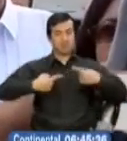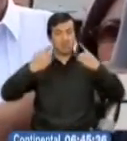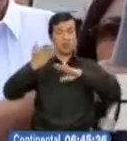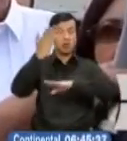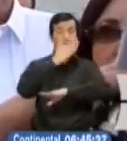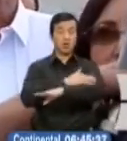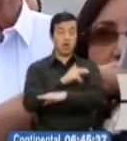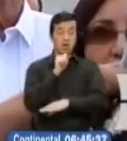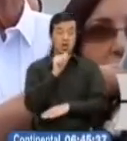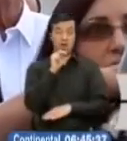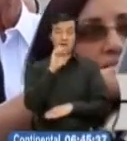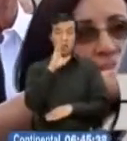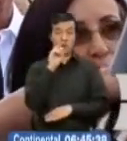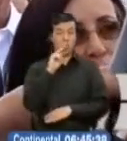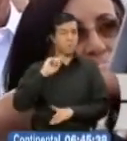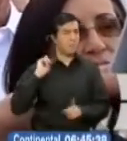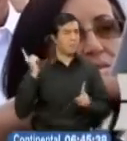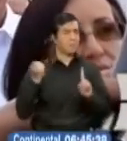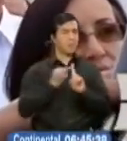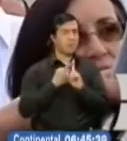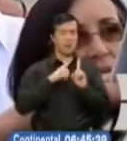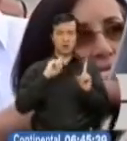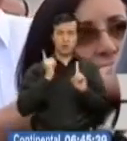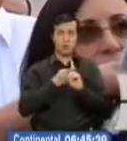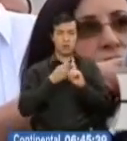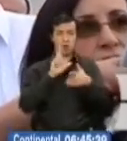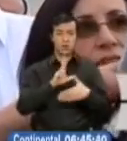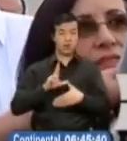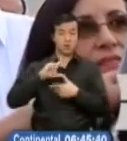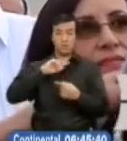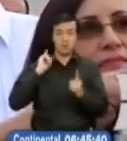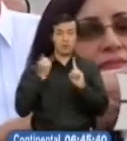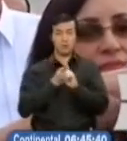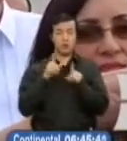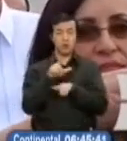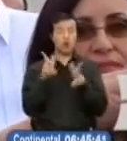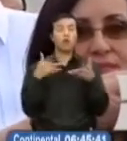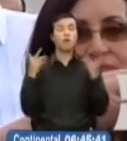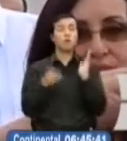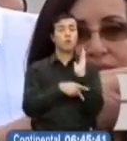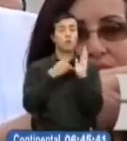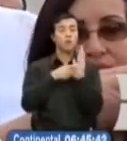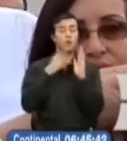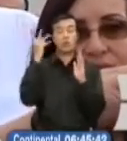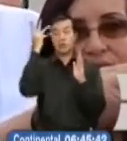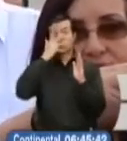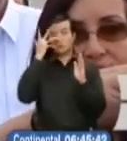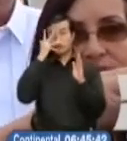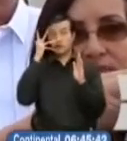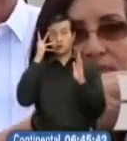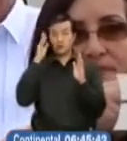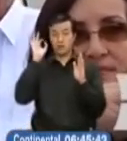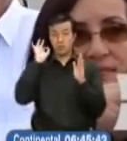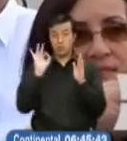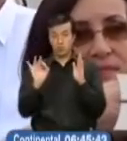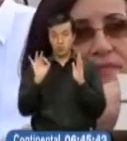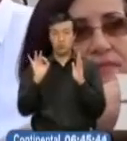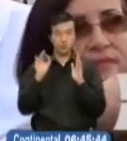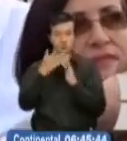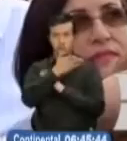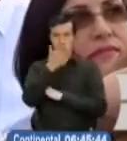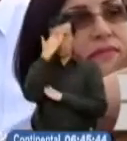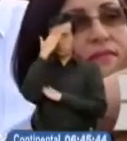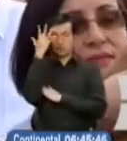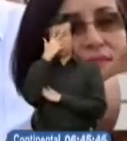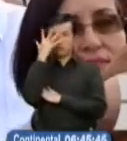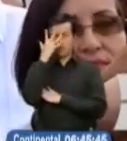se perforó el primer pozo petrolero de Latinoamérica. Recordemos que en Esmeraldas, el sur de la ciudad de Esmeraldas, teniendo la refinería más importante,